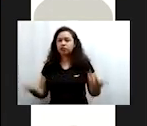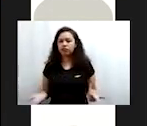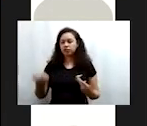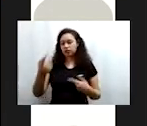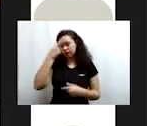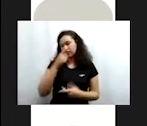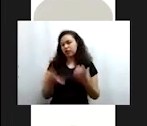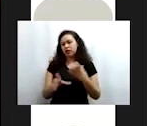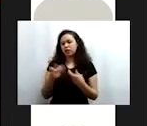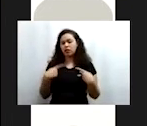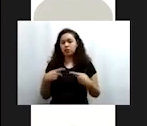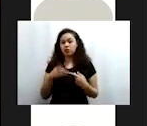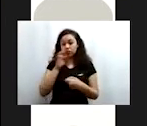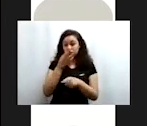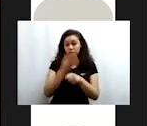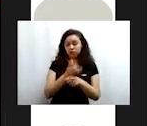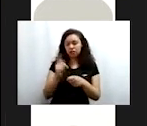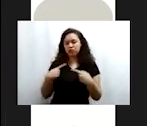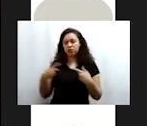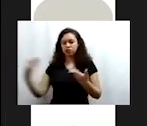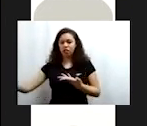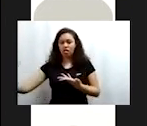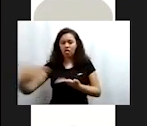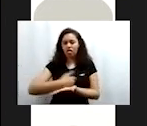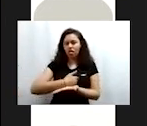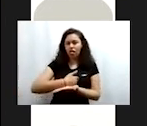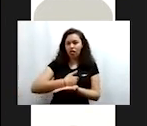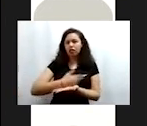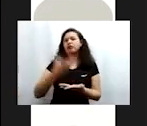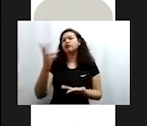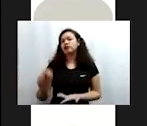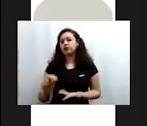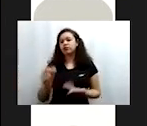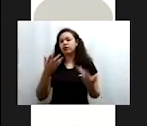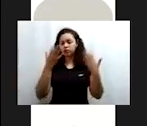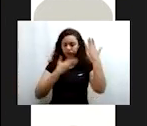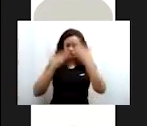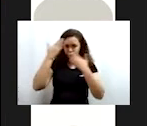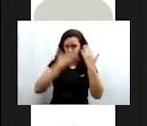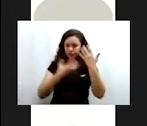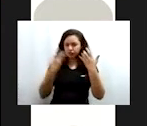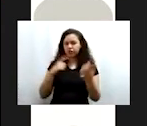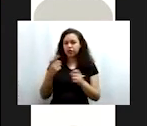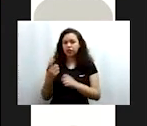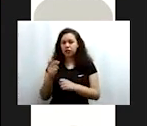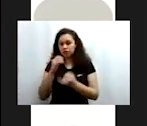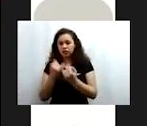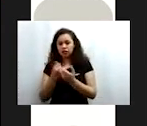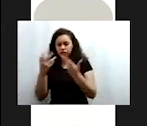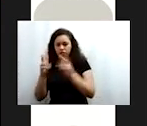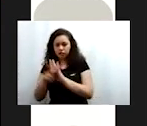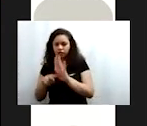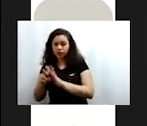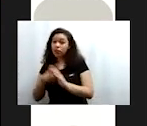específicamente de alguien. Es decir, no vamos a confundirnos con lo que acabo de decir en torno a lo que vimos en el video, ¿no? Asume